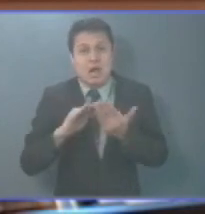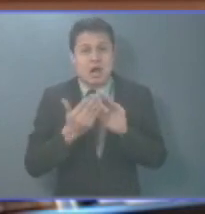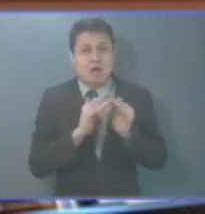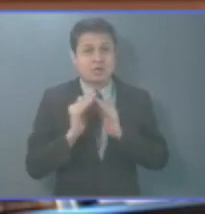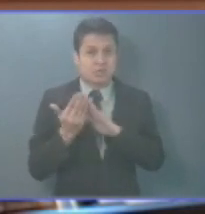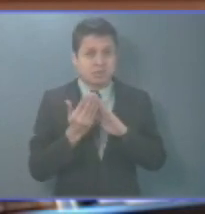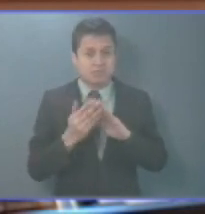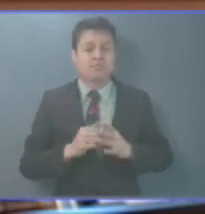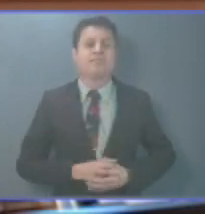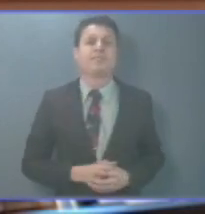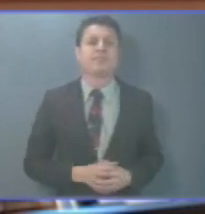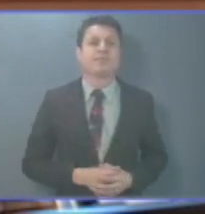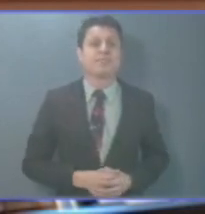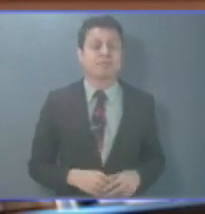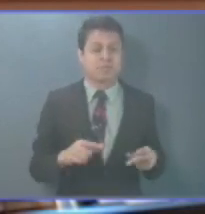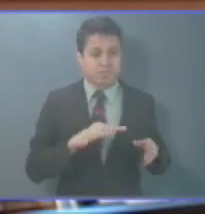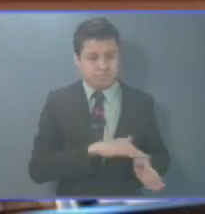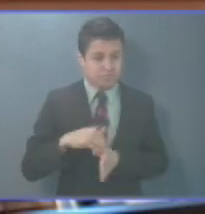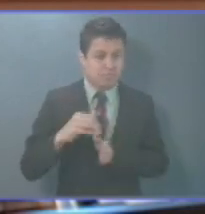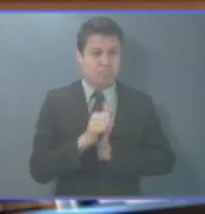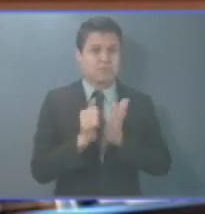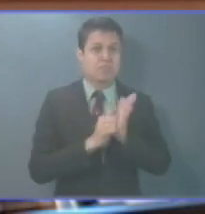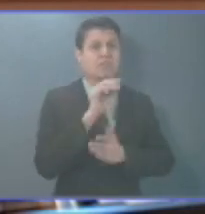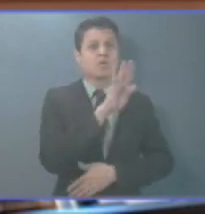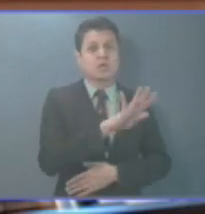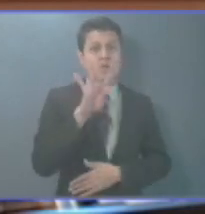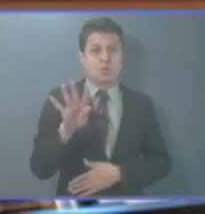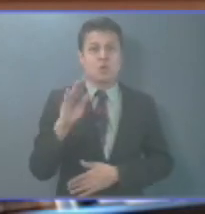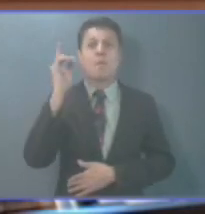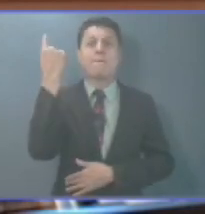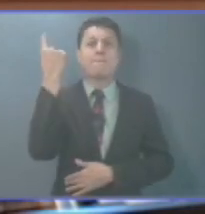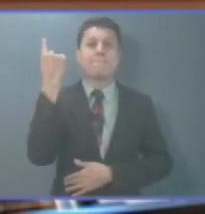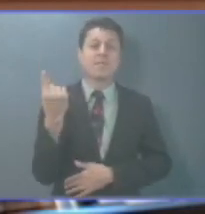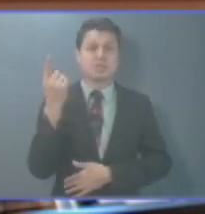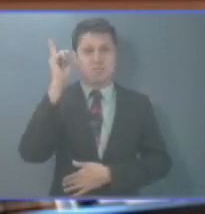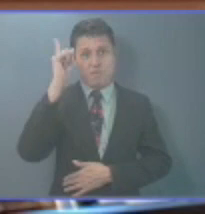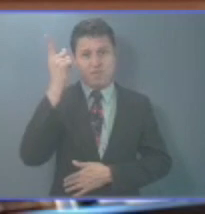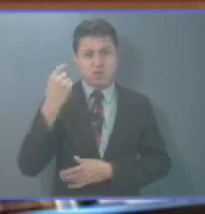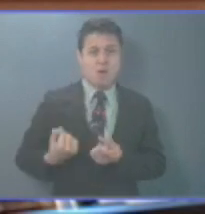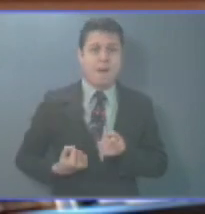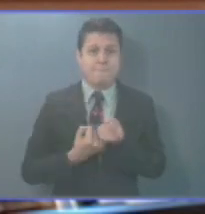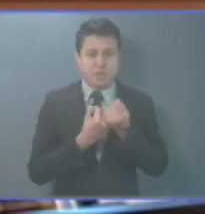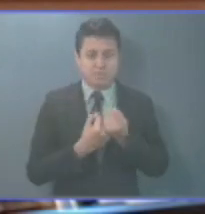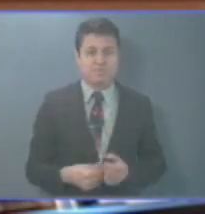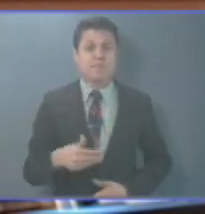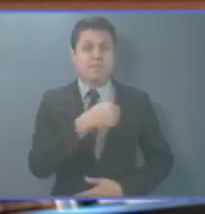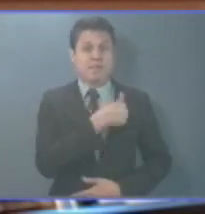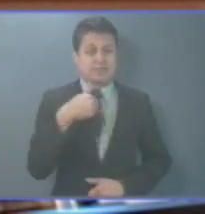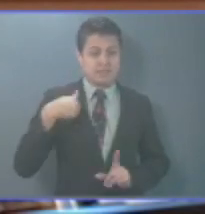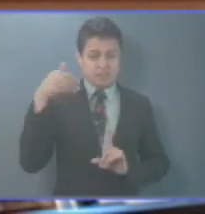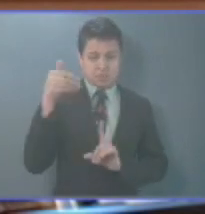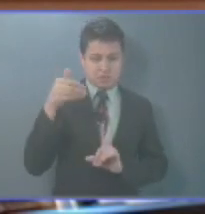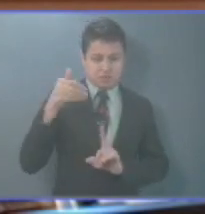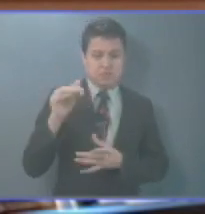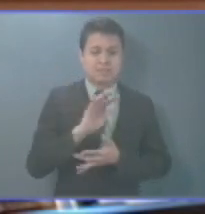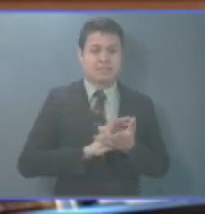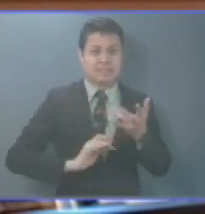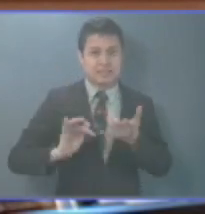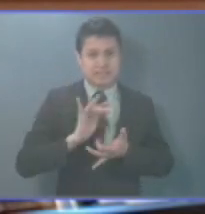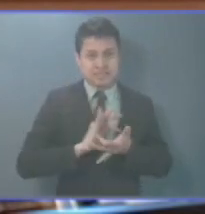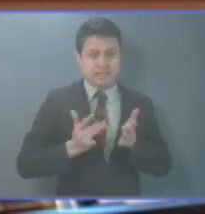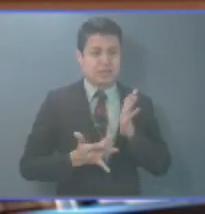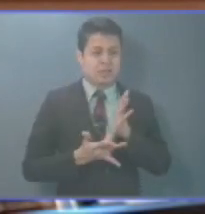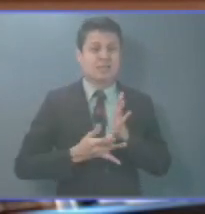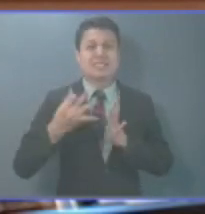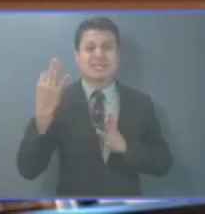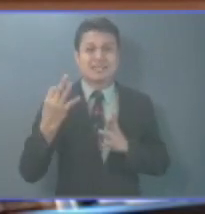domicilio. Docentes de apoyo, artículo 44. El Ministerio de Educación, Ciencia y Tecnología deberá garantizar